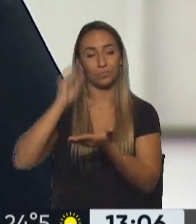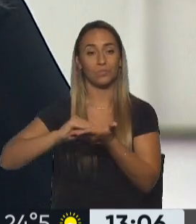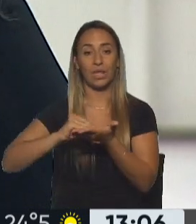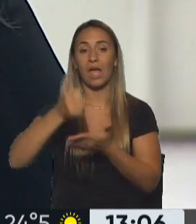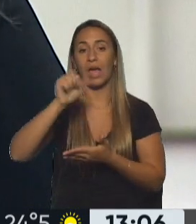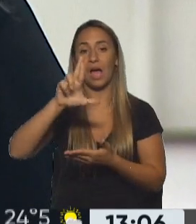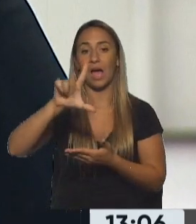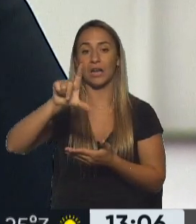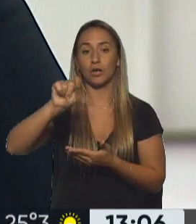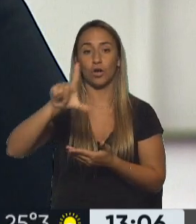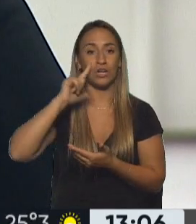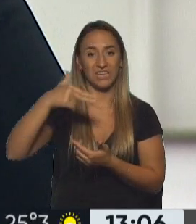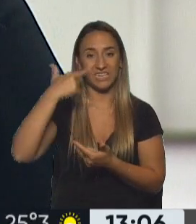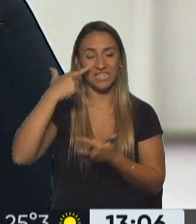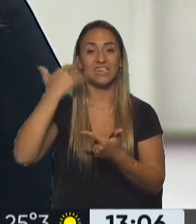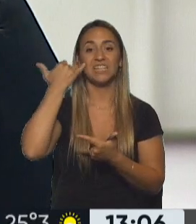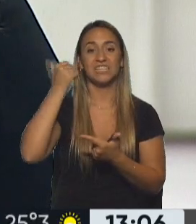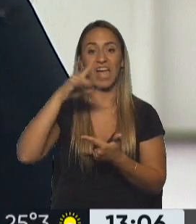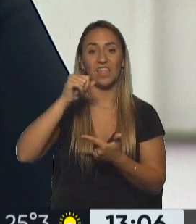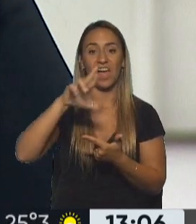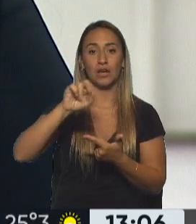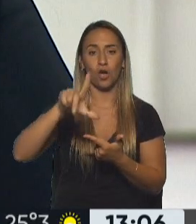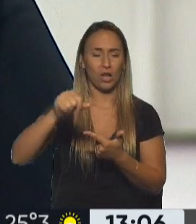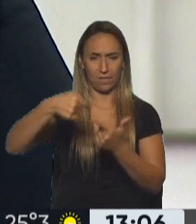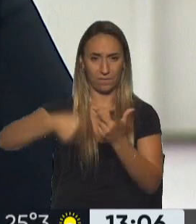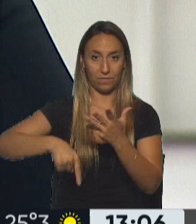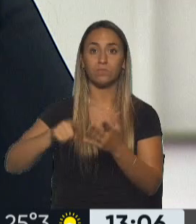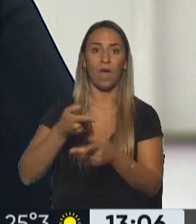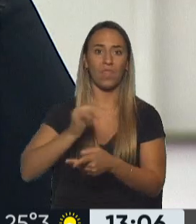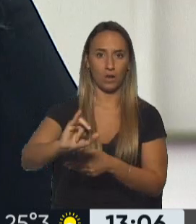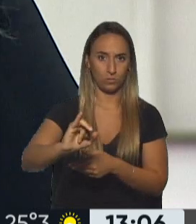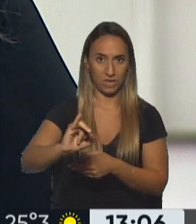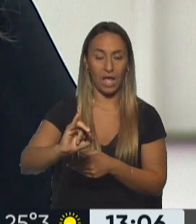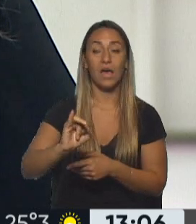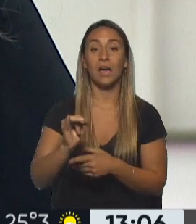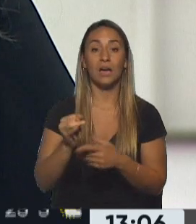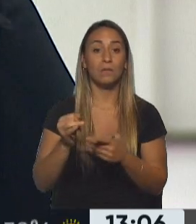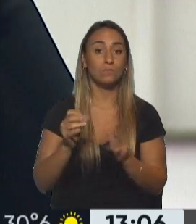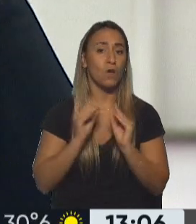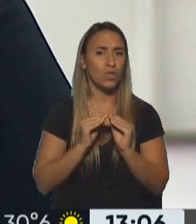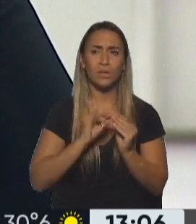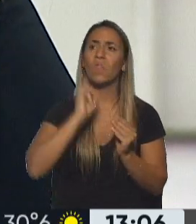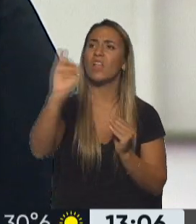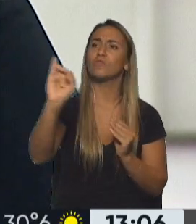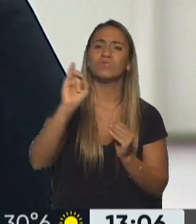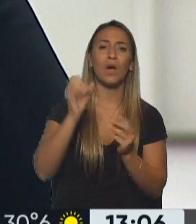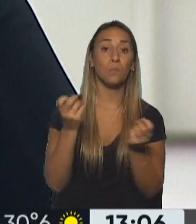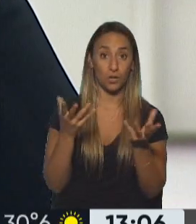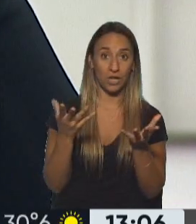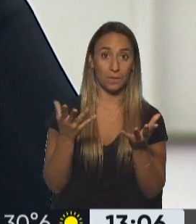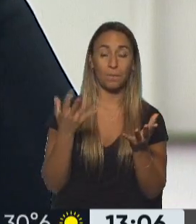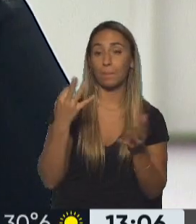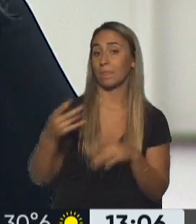arcolini Carlos maiques Pablo yarola y Pablo casials Cuál es el motivo de la denuncia el